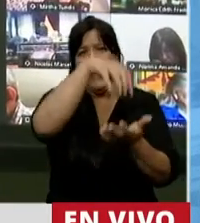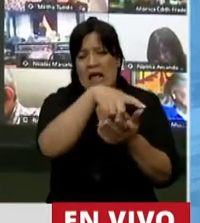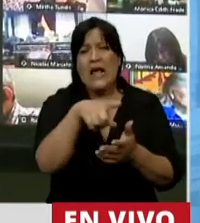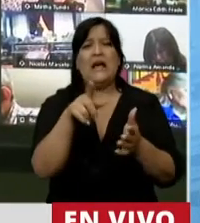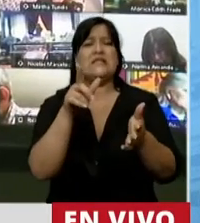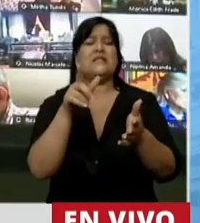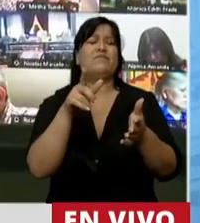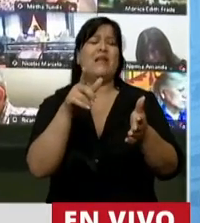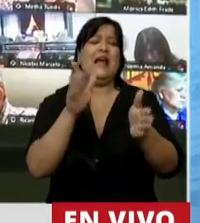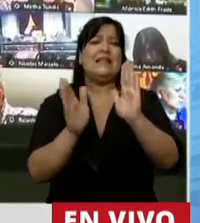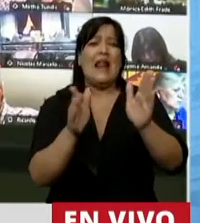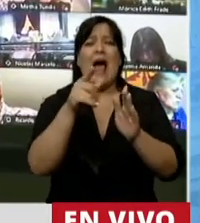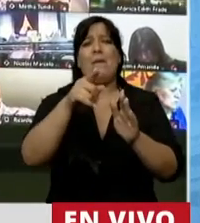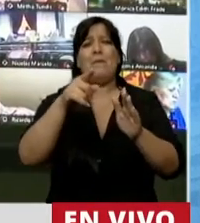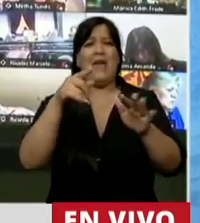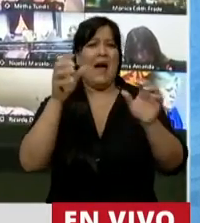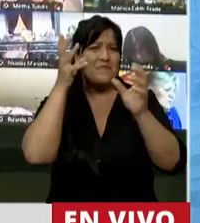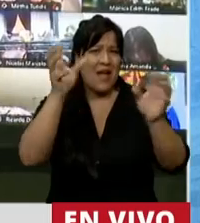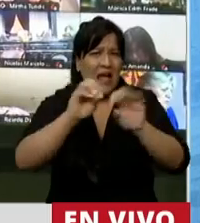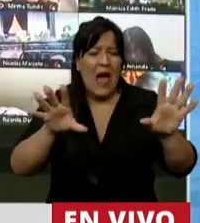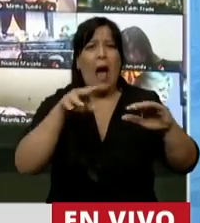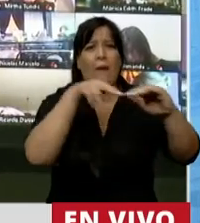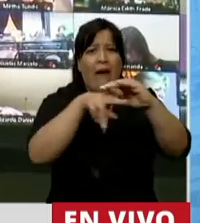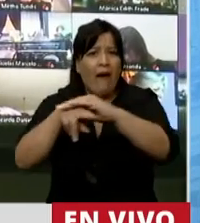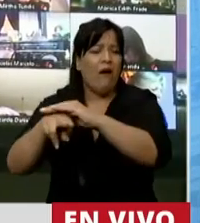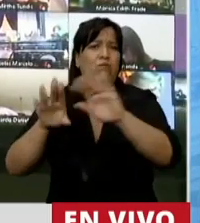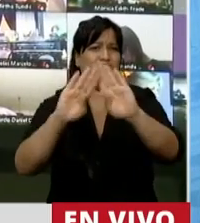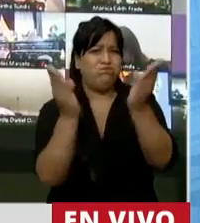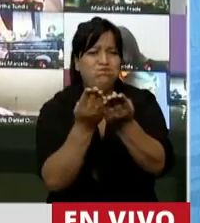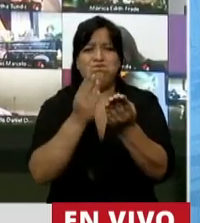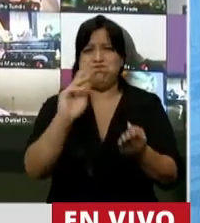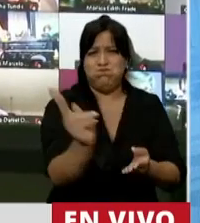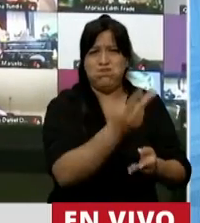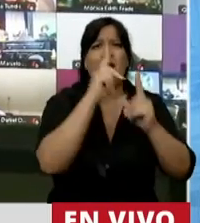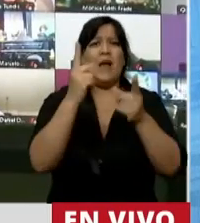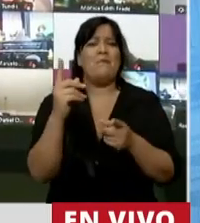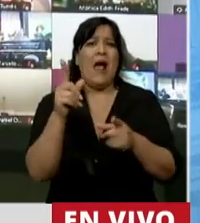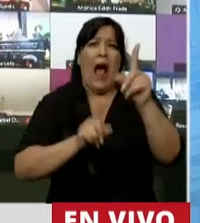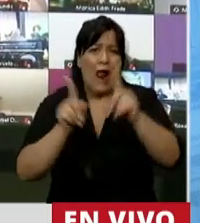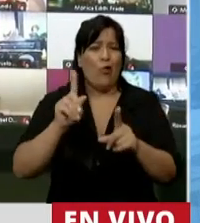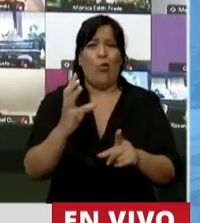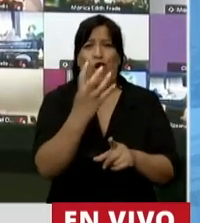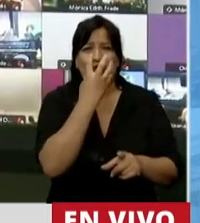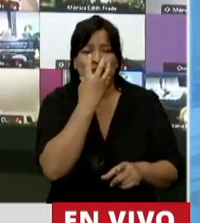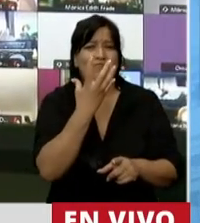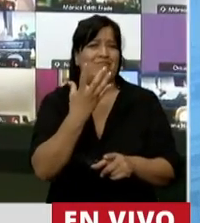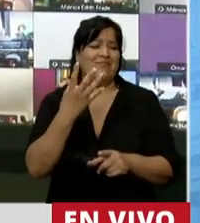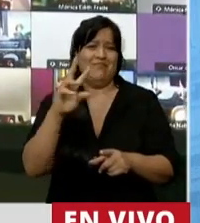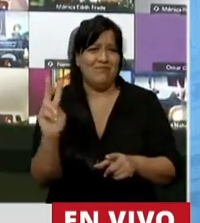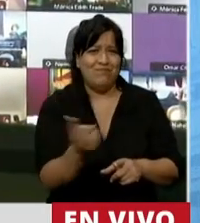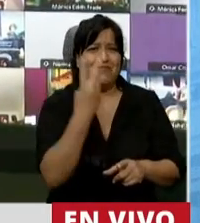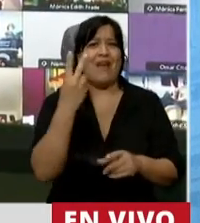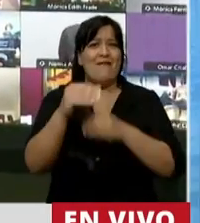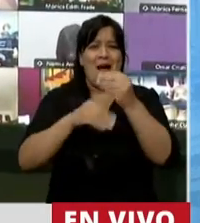terapias intensivas, los que tuvieron suerte de conseguir camas, solos, con sed de aire, sin sus afectos. No es un